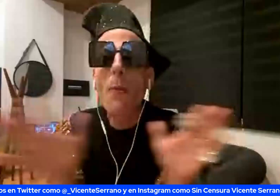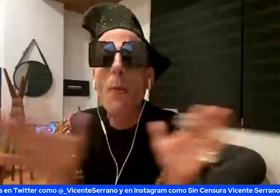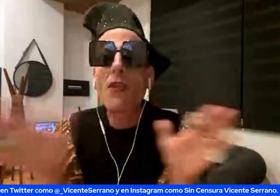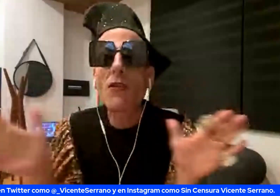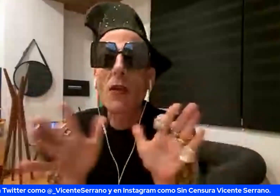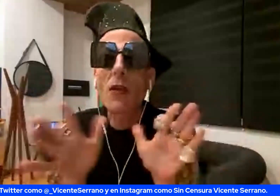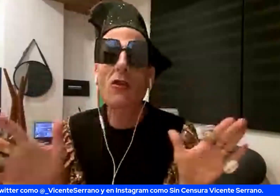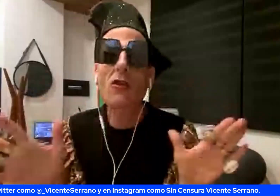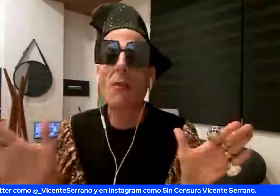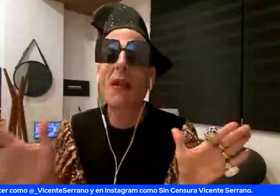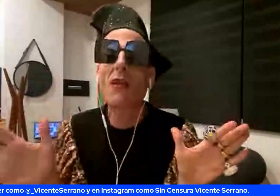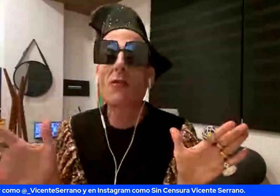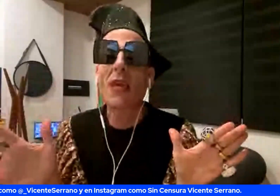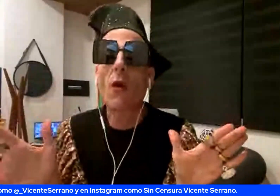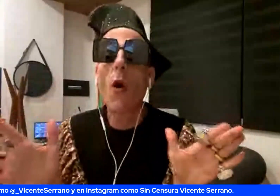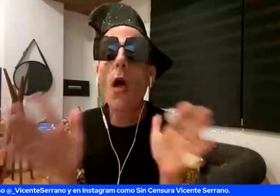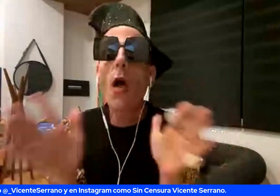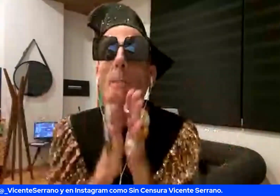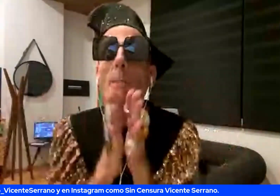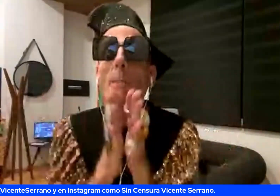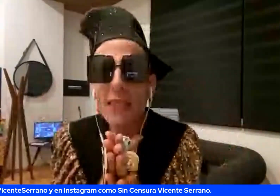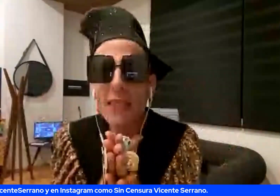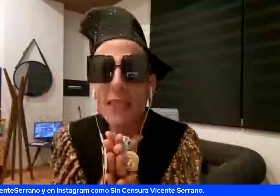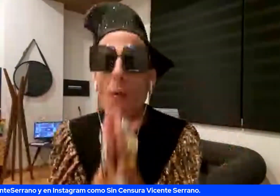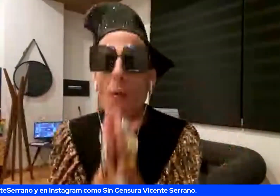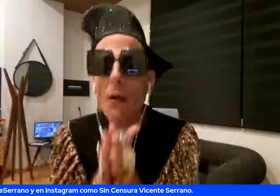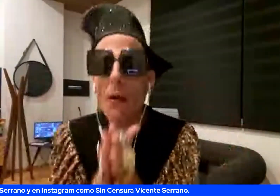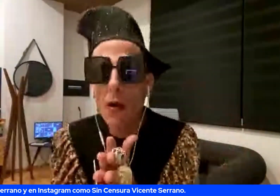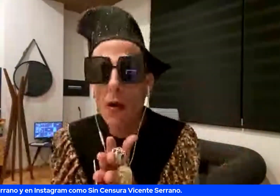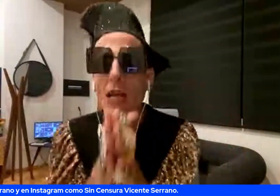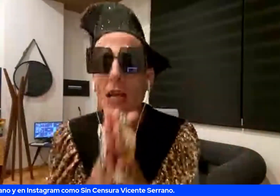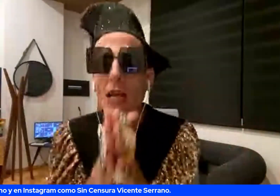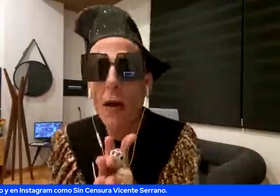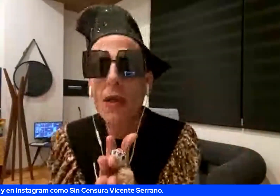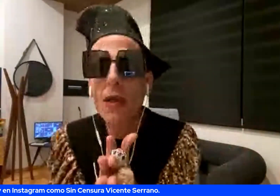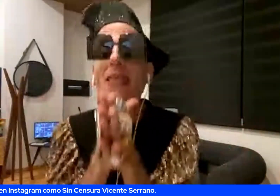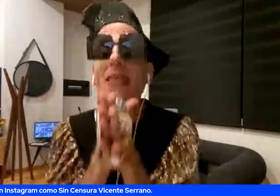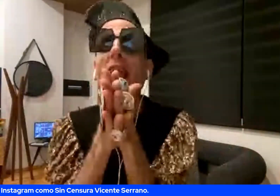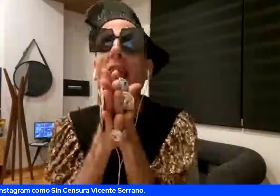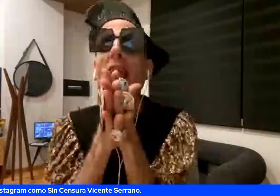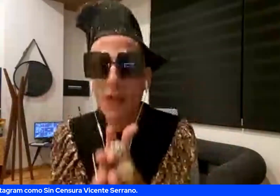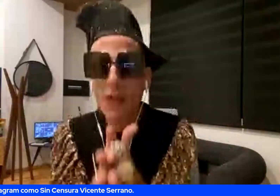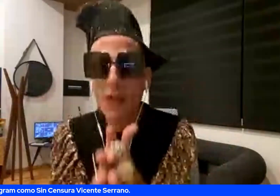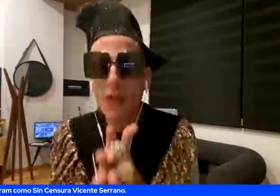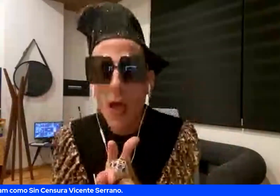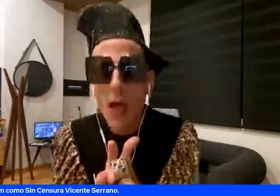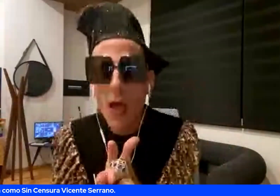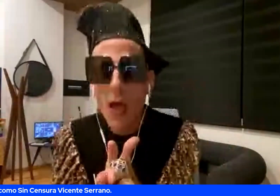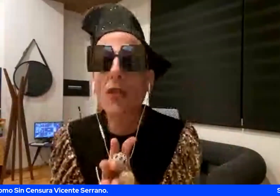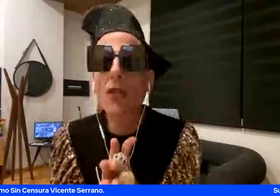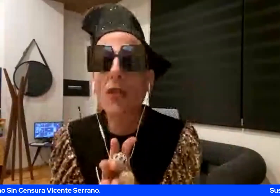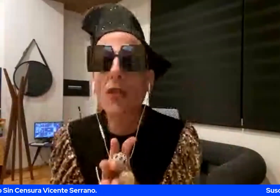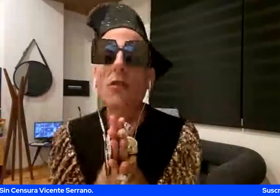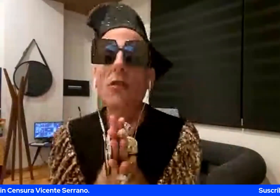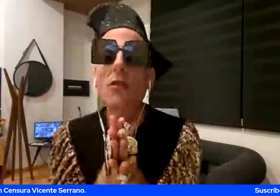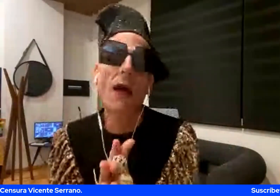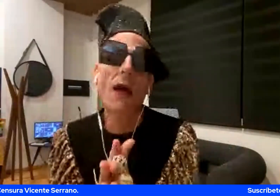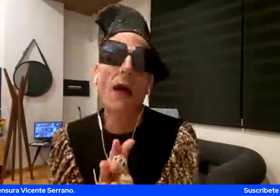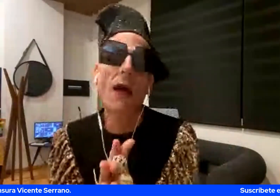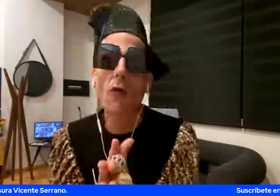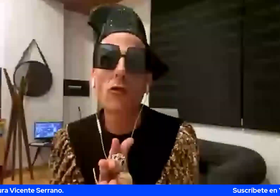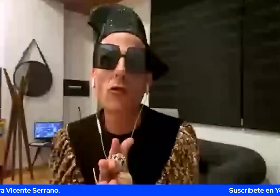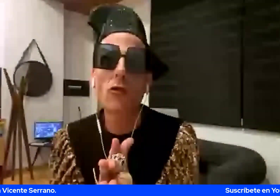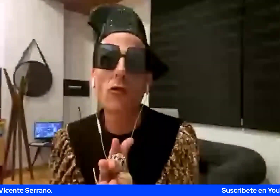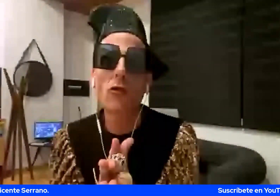no tengo partido. Siempre he dicho que mi partido es México. Please, por favor, se los ruego. Y ahí sí, hasta de rodillas, compatriotas, usemos la